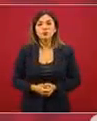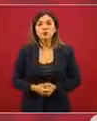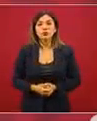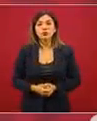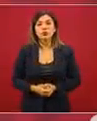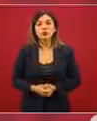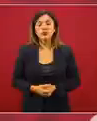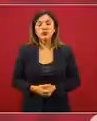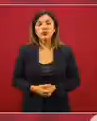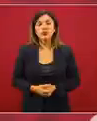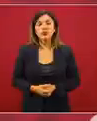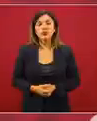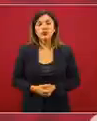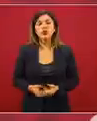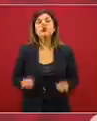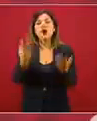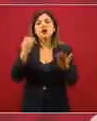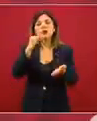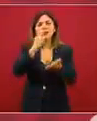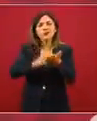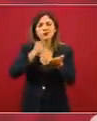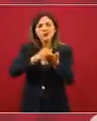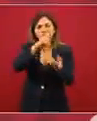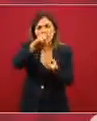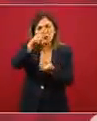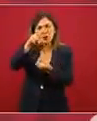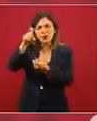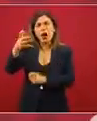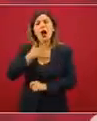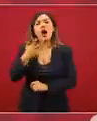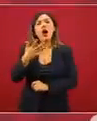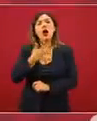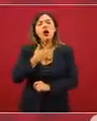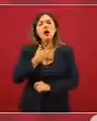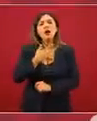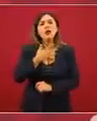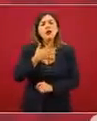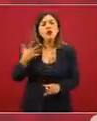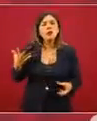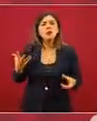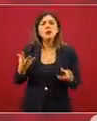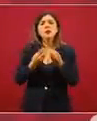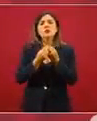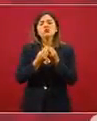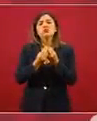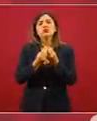En ingresos tributarios tenemos